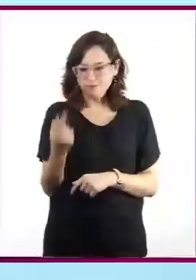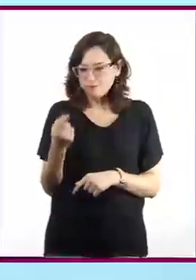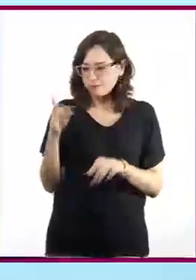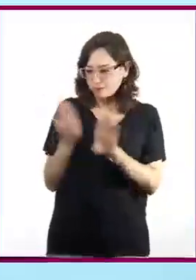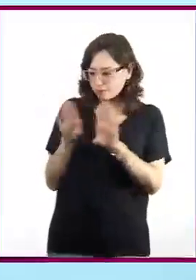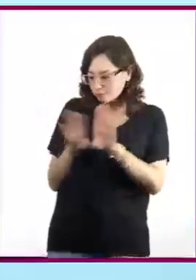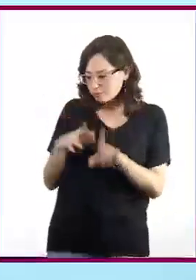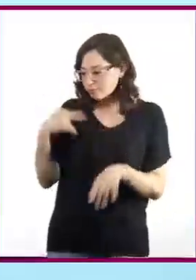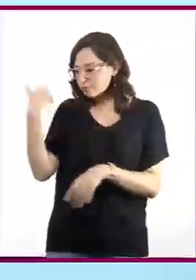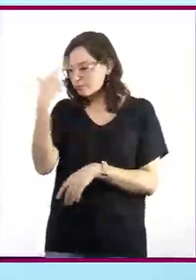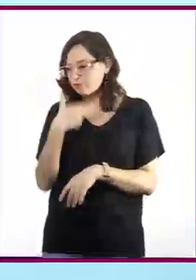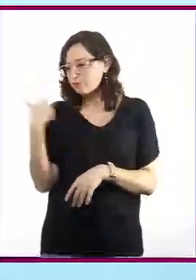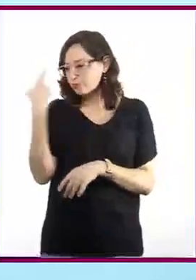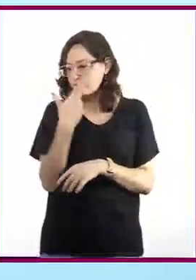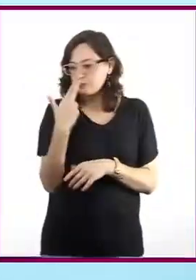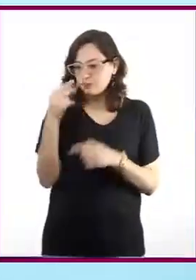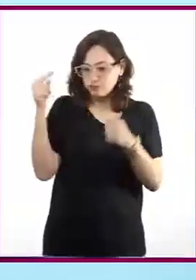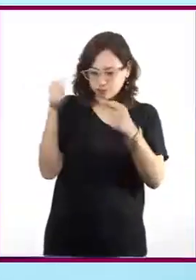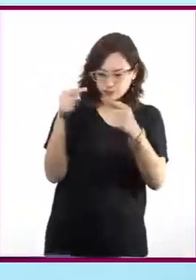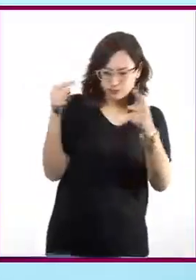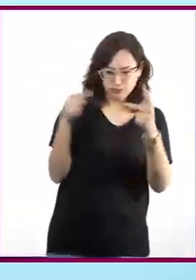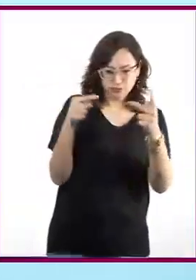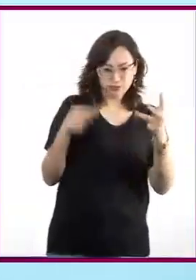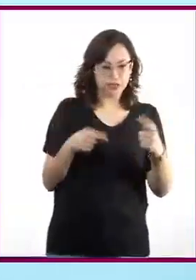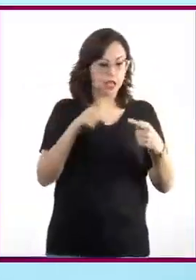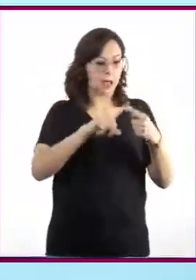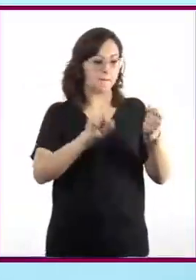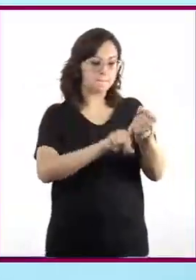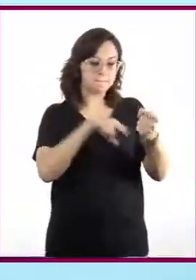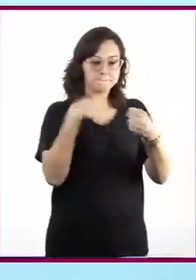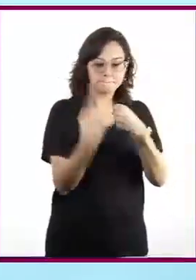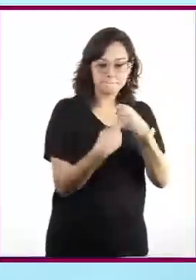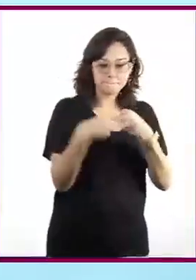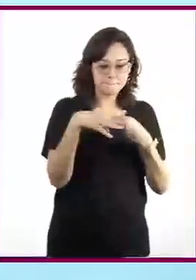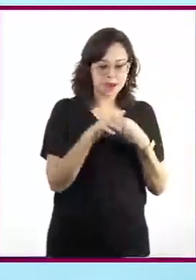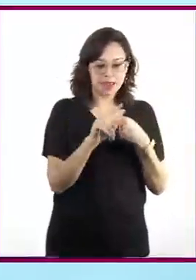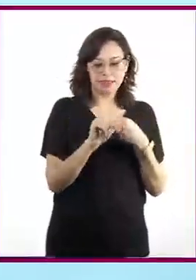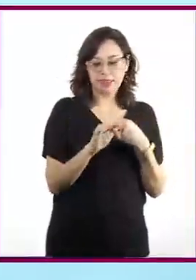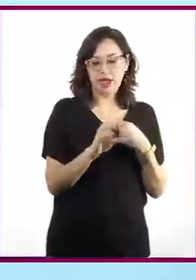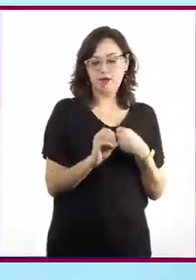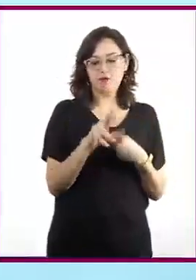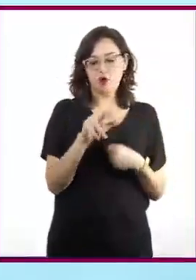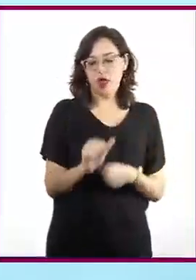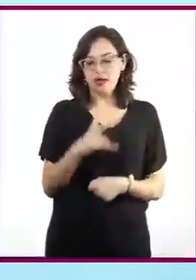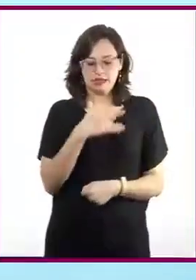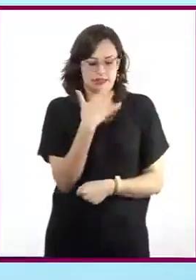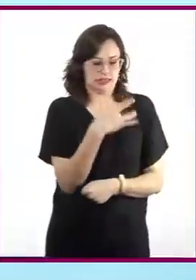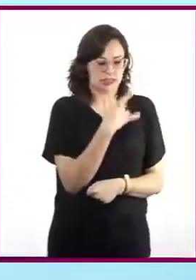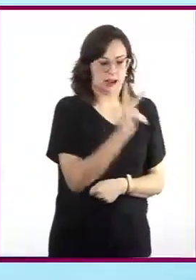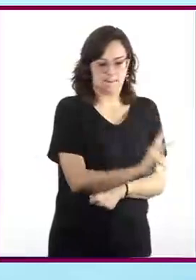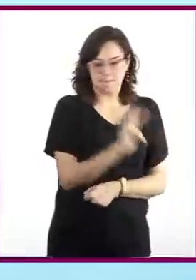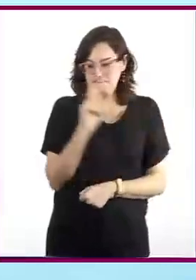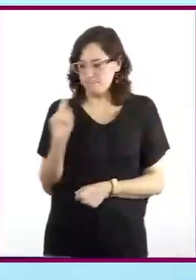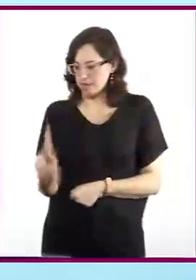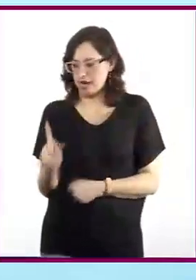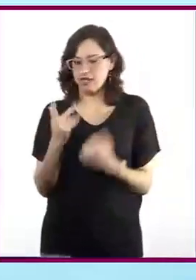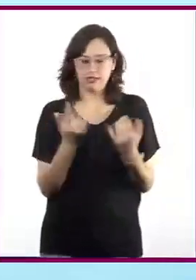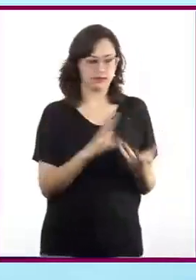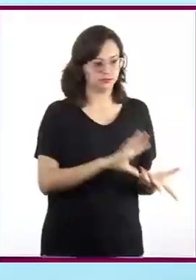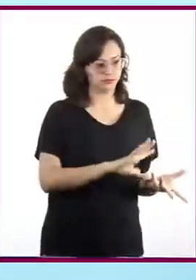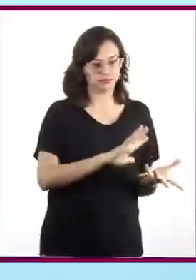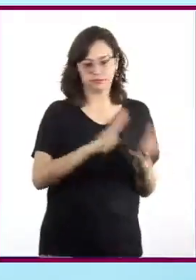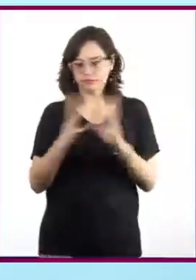a partir de otros elementos como la metáfora, la cual traslada su sentido de semejanza a otro